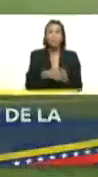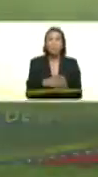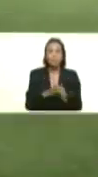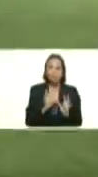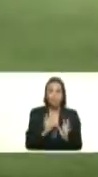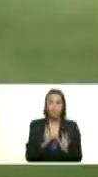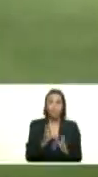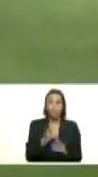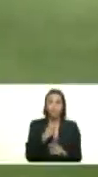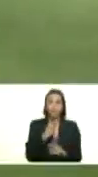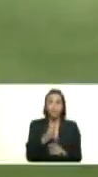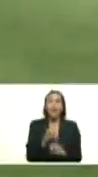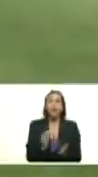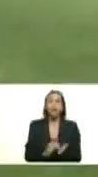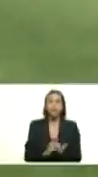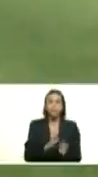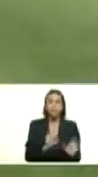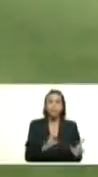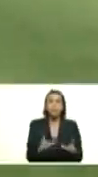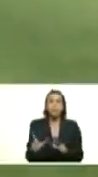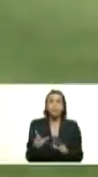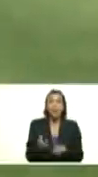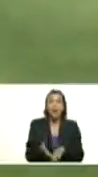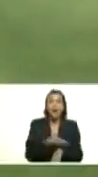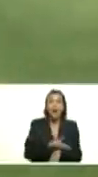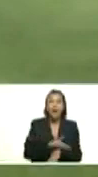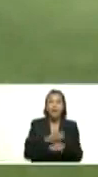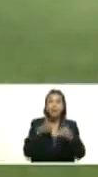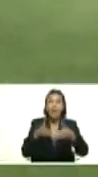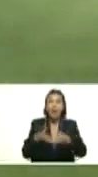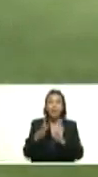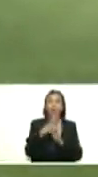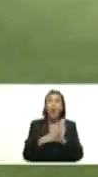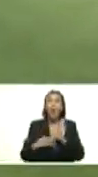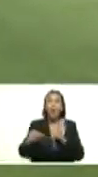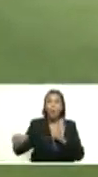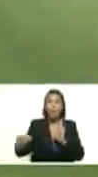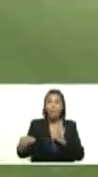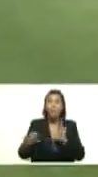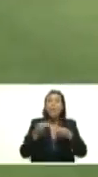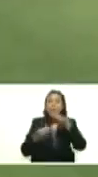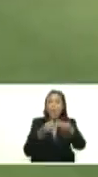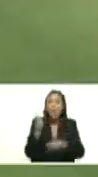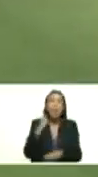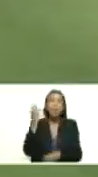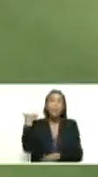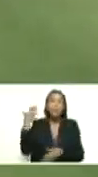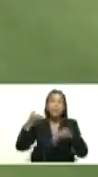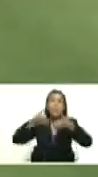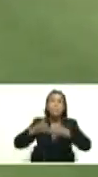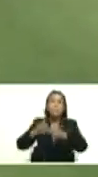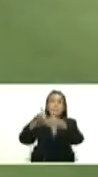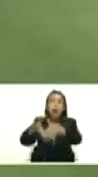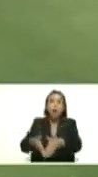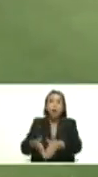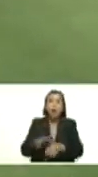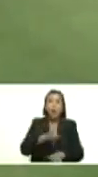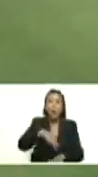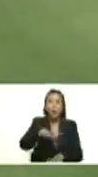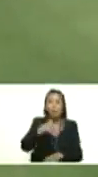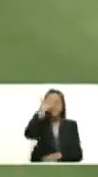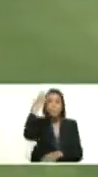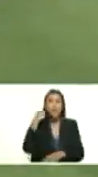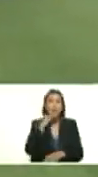Exactamente cómo era el barco Leander. Este barco tiene la característica que